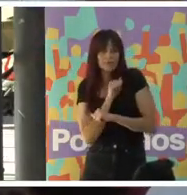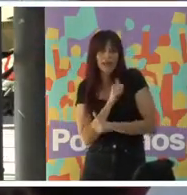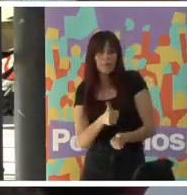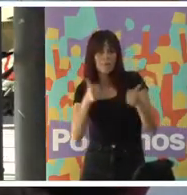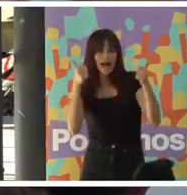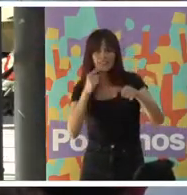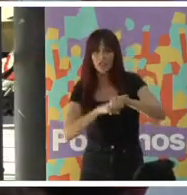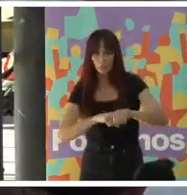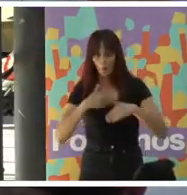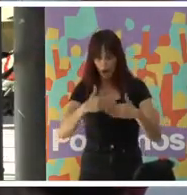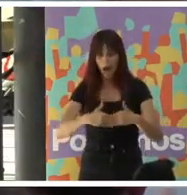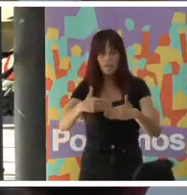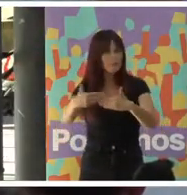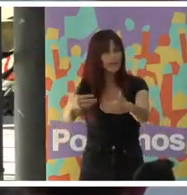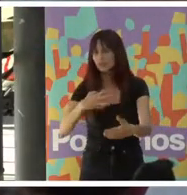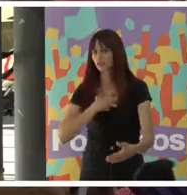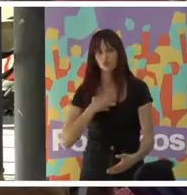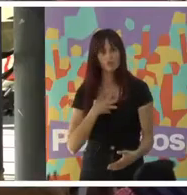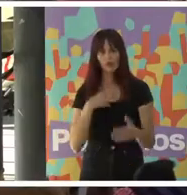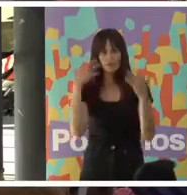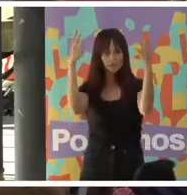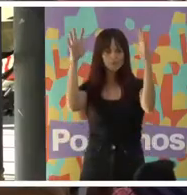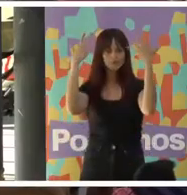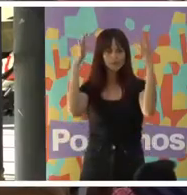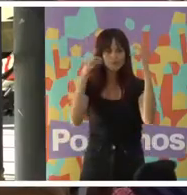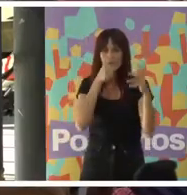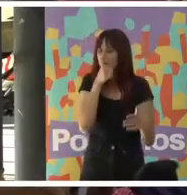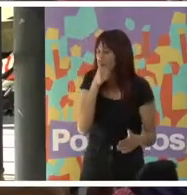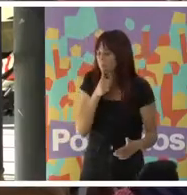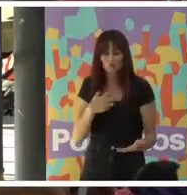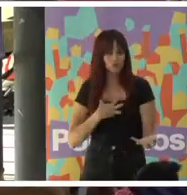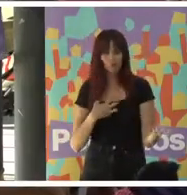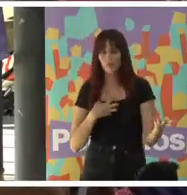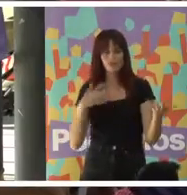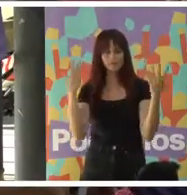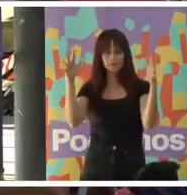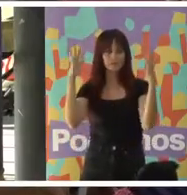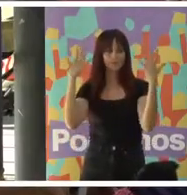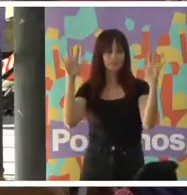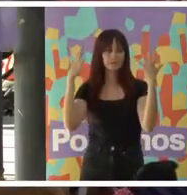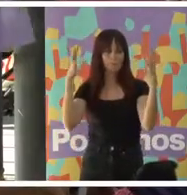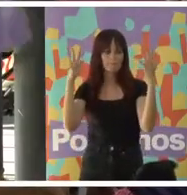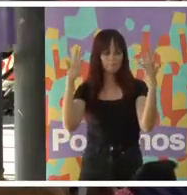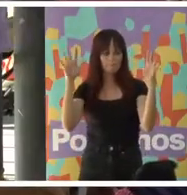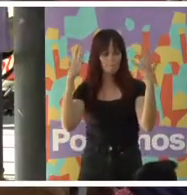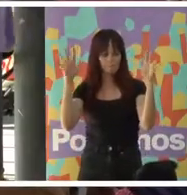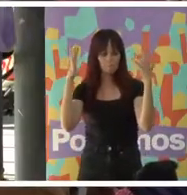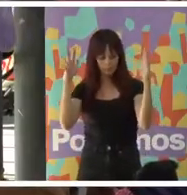más tiempo. Es insoportable.